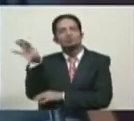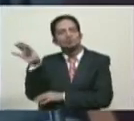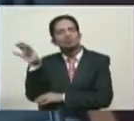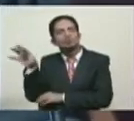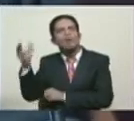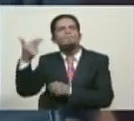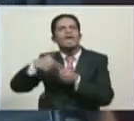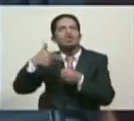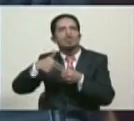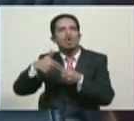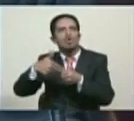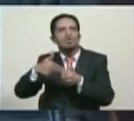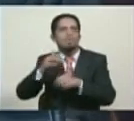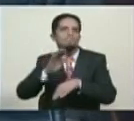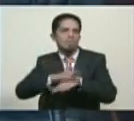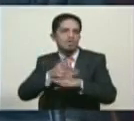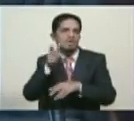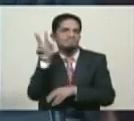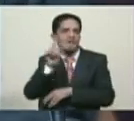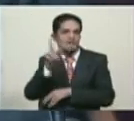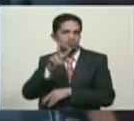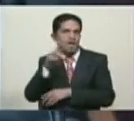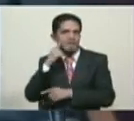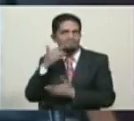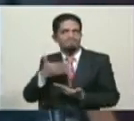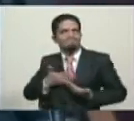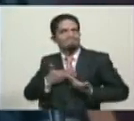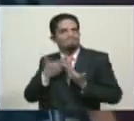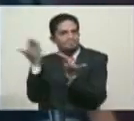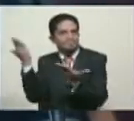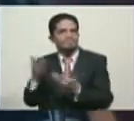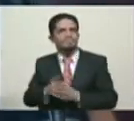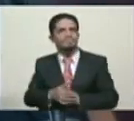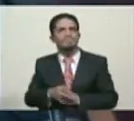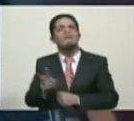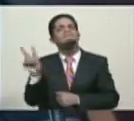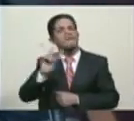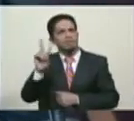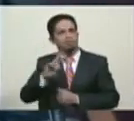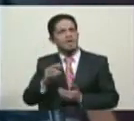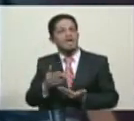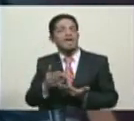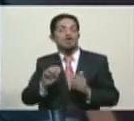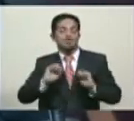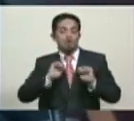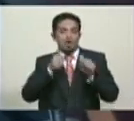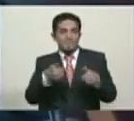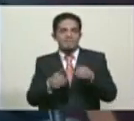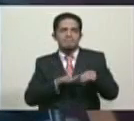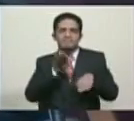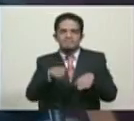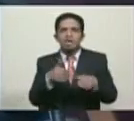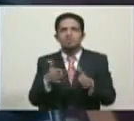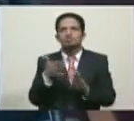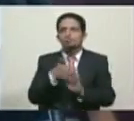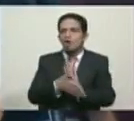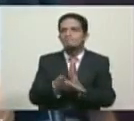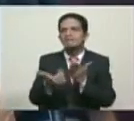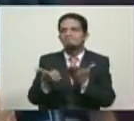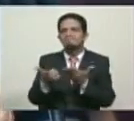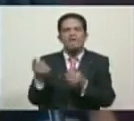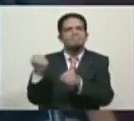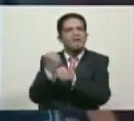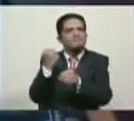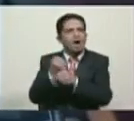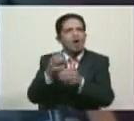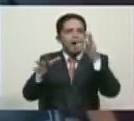capturada al servicio de intereses transnacionales. Venezuela daba sus primeros pasos en geopolítica petrolera para la